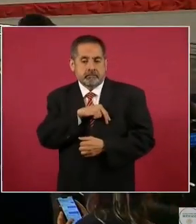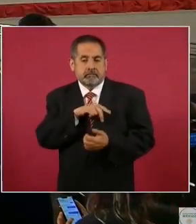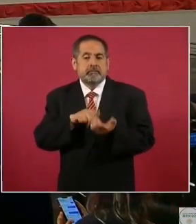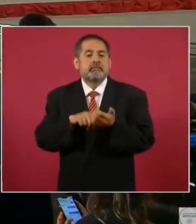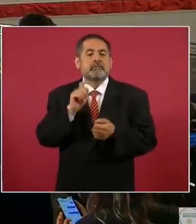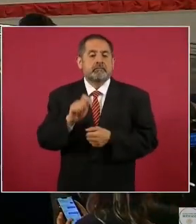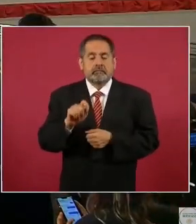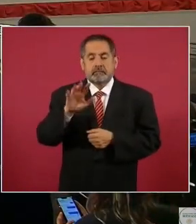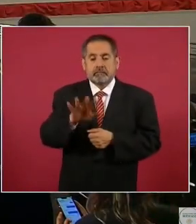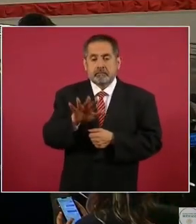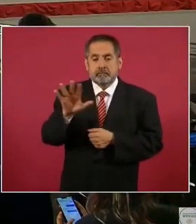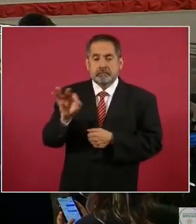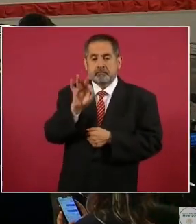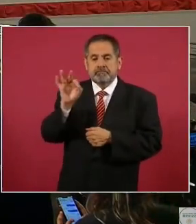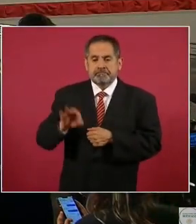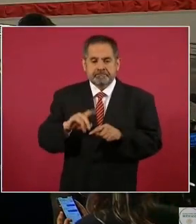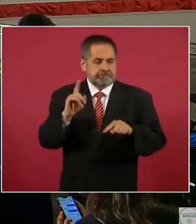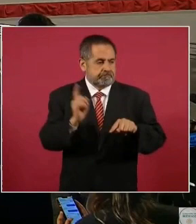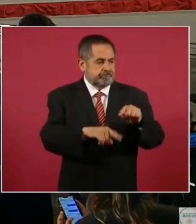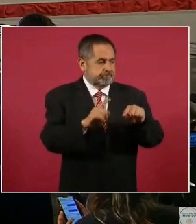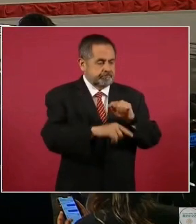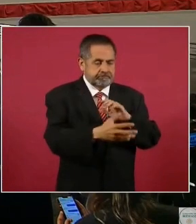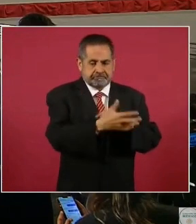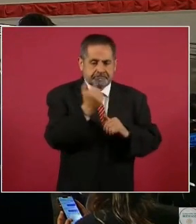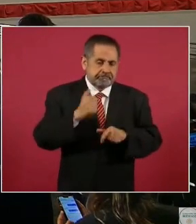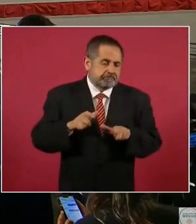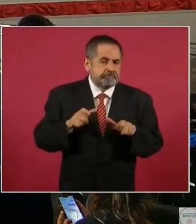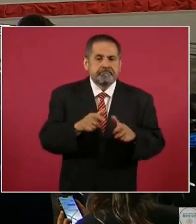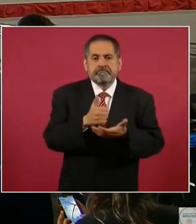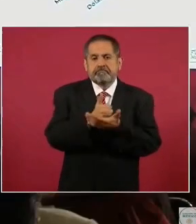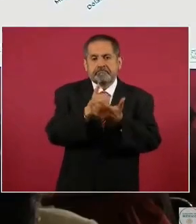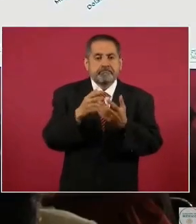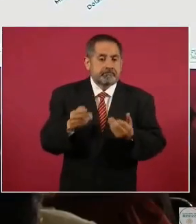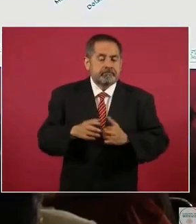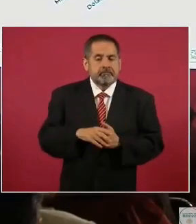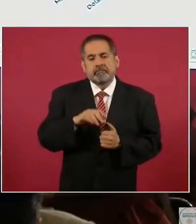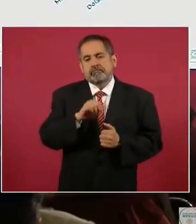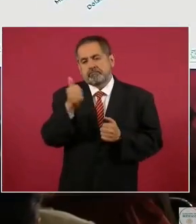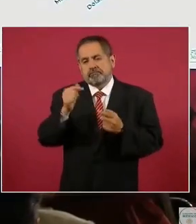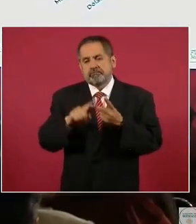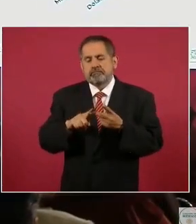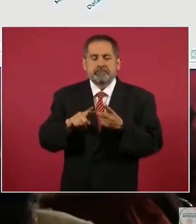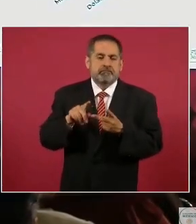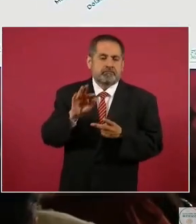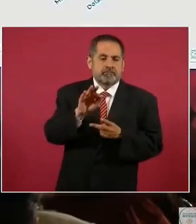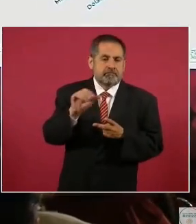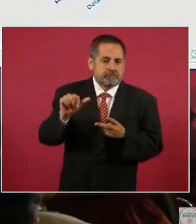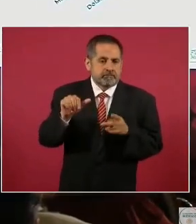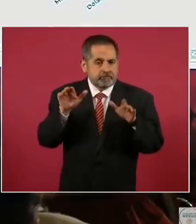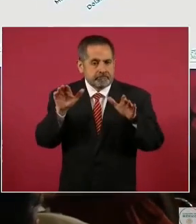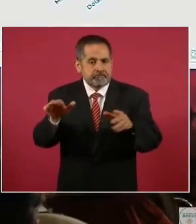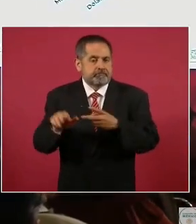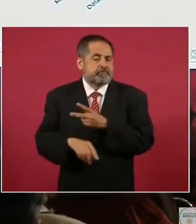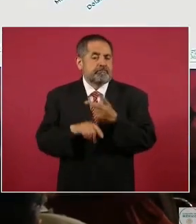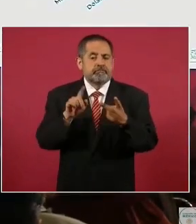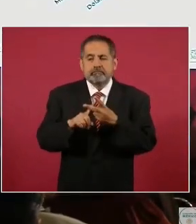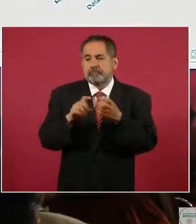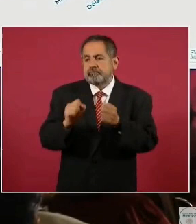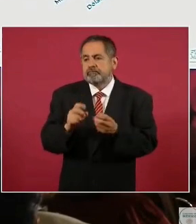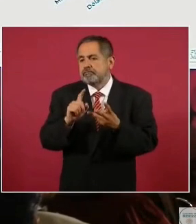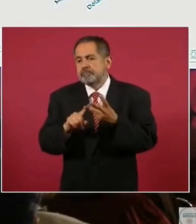55 por ciento y de otras dependencias es decir las fuerzas armadas otras dependencias de seguridad